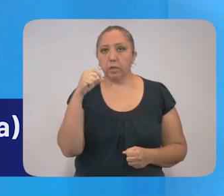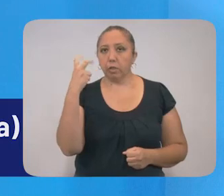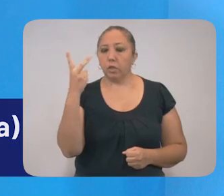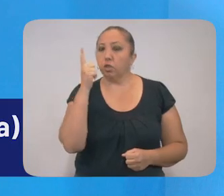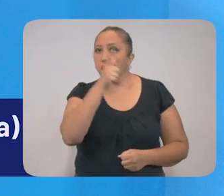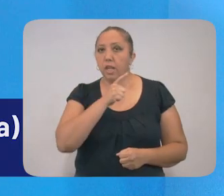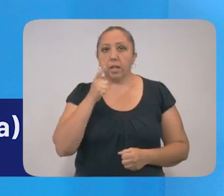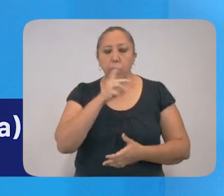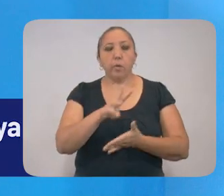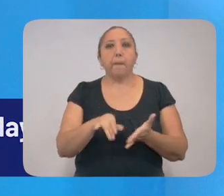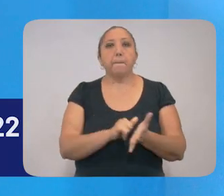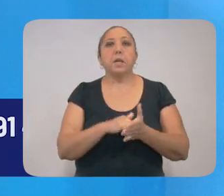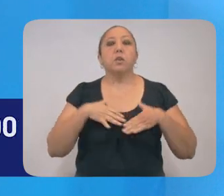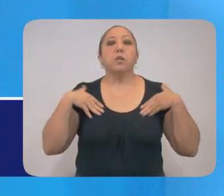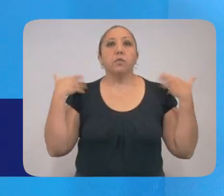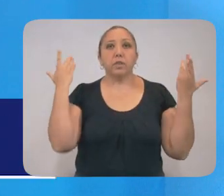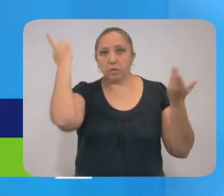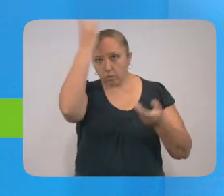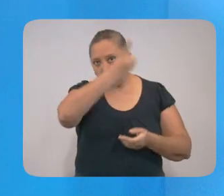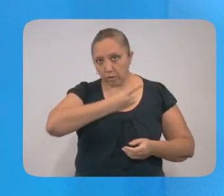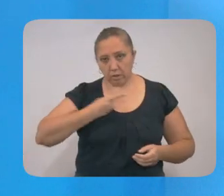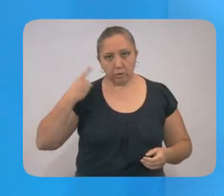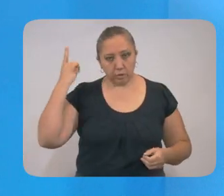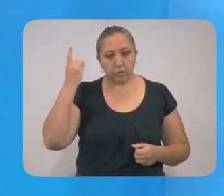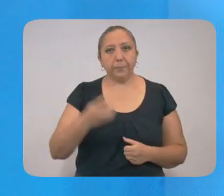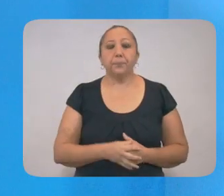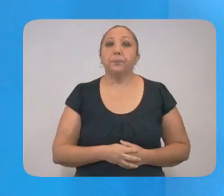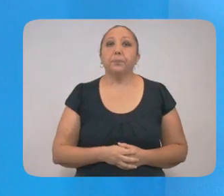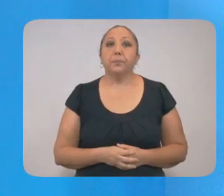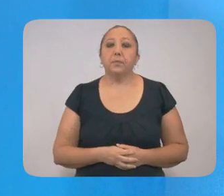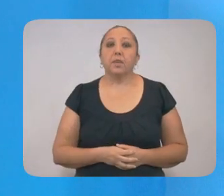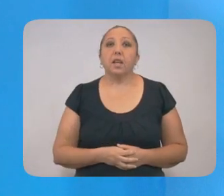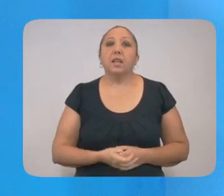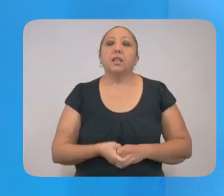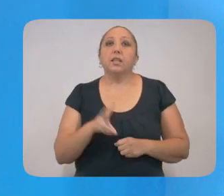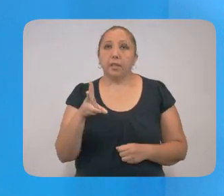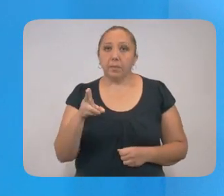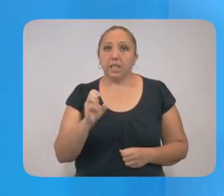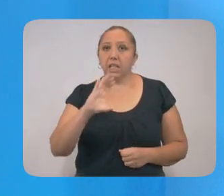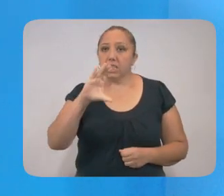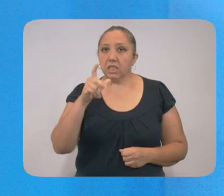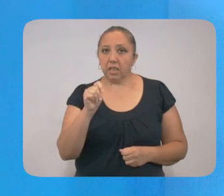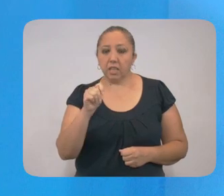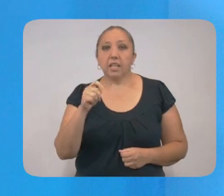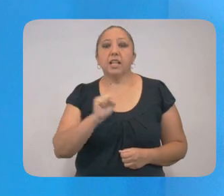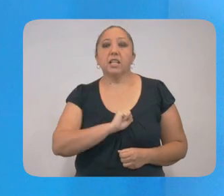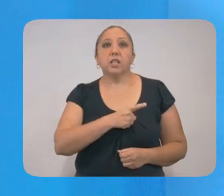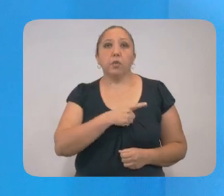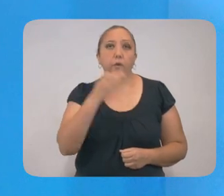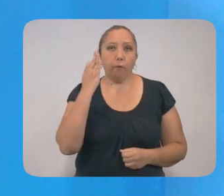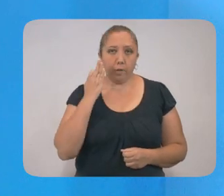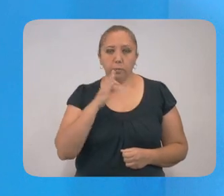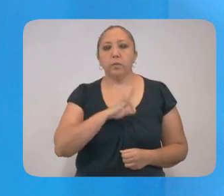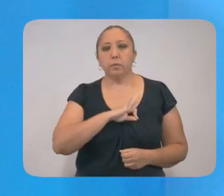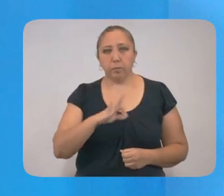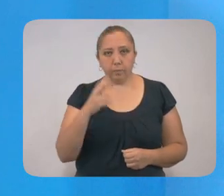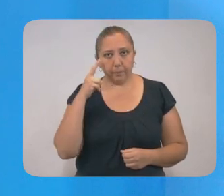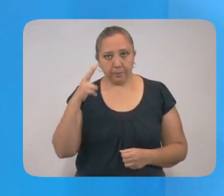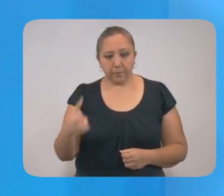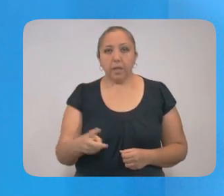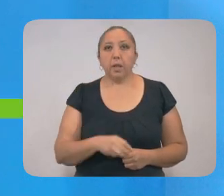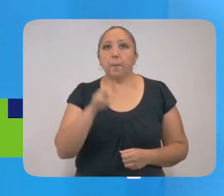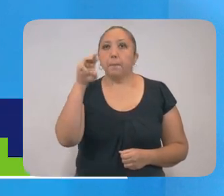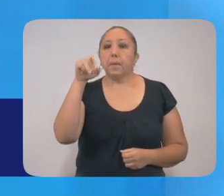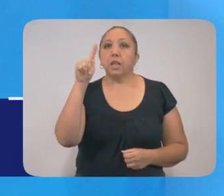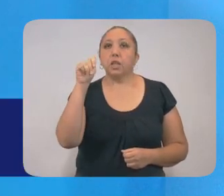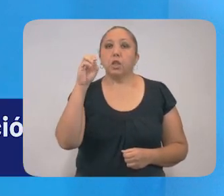9991406622 en lengua maya ofrece un diagnóstico automatizado. El chat de la salud vía la red social de Facebook. La